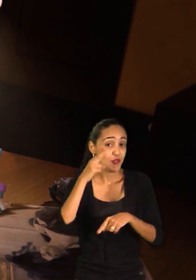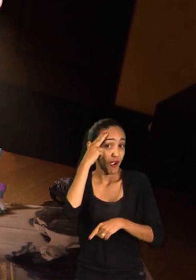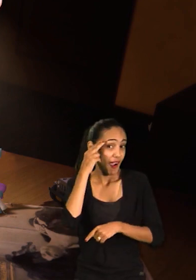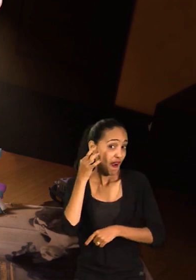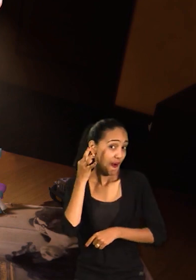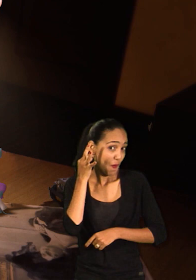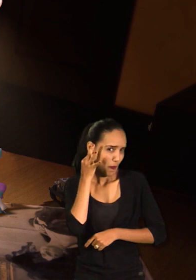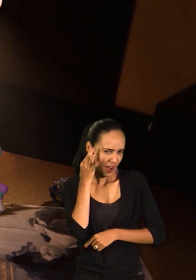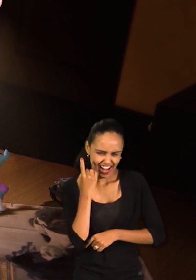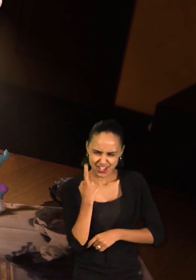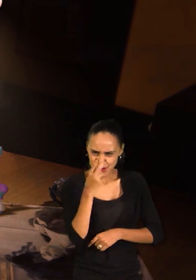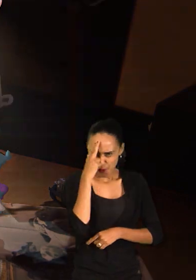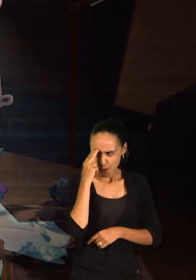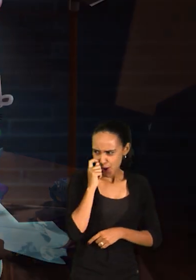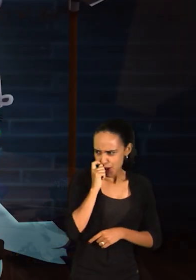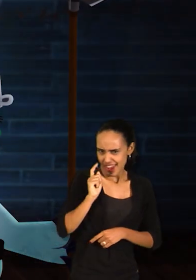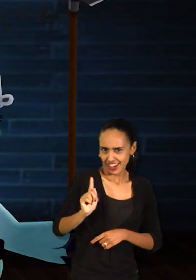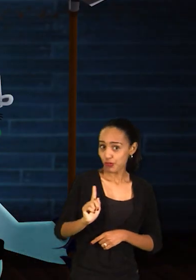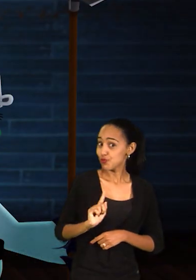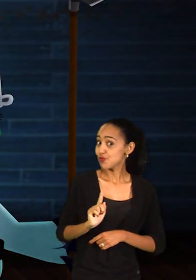no deja solo su nieto.